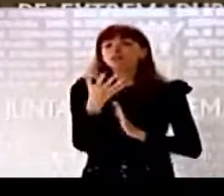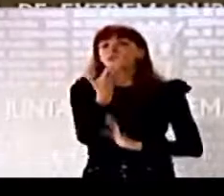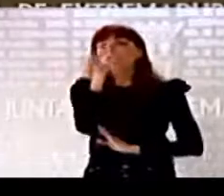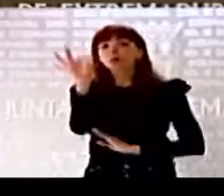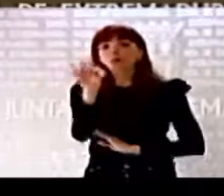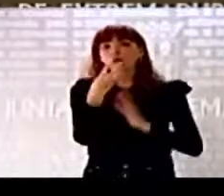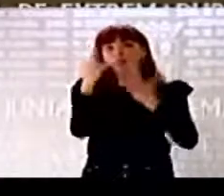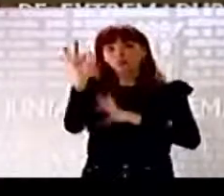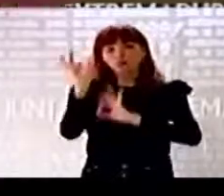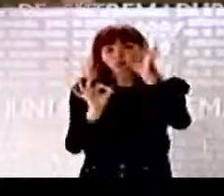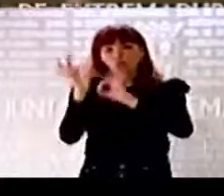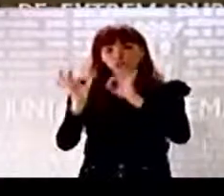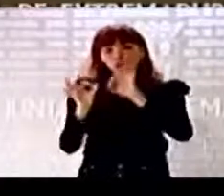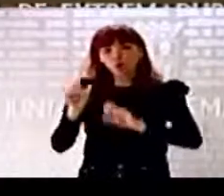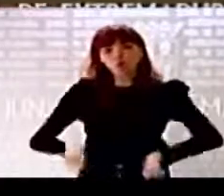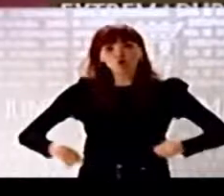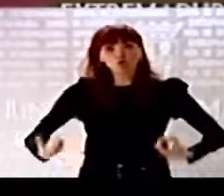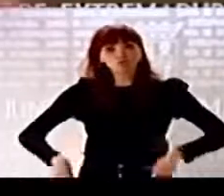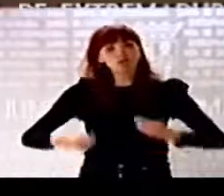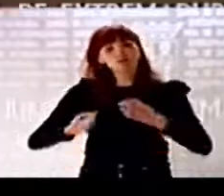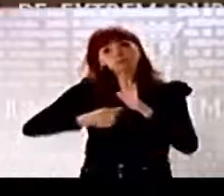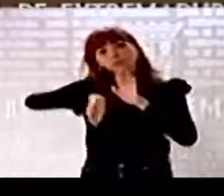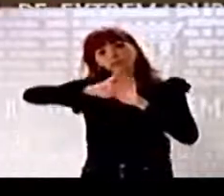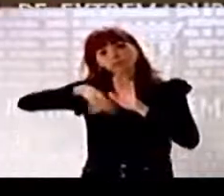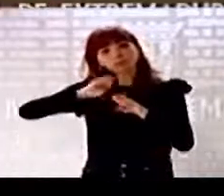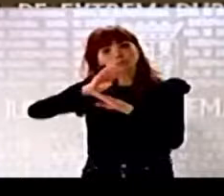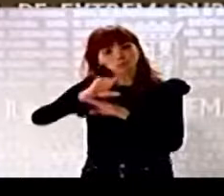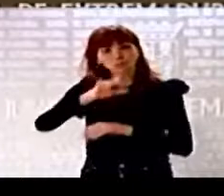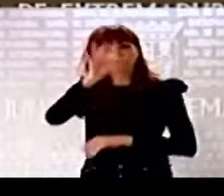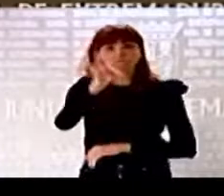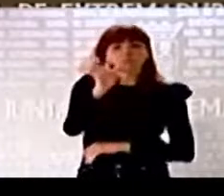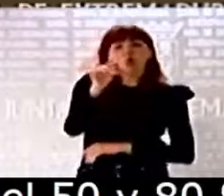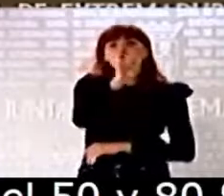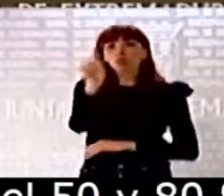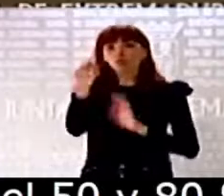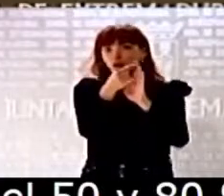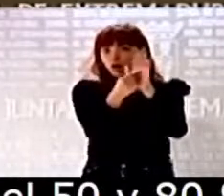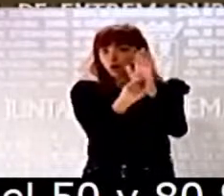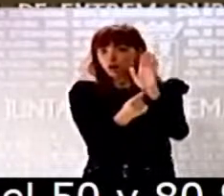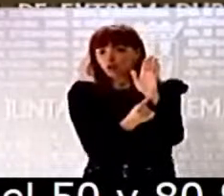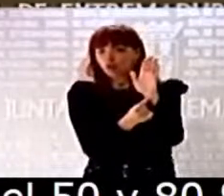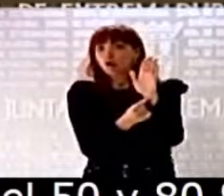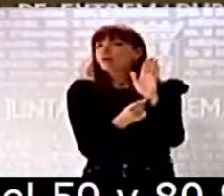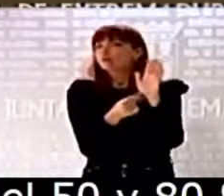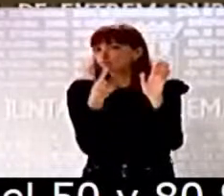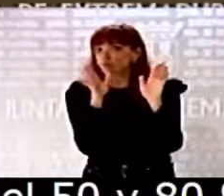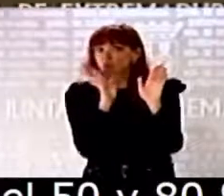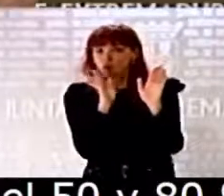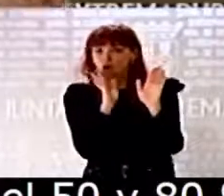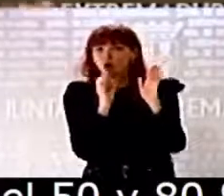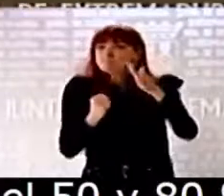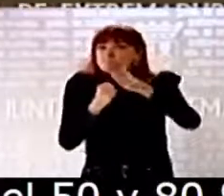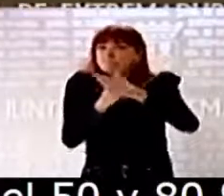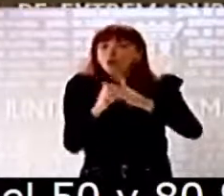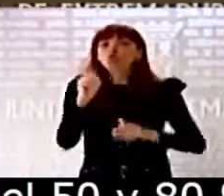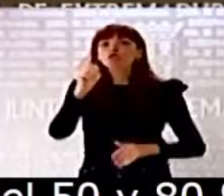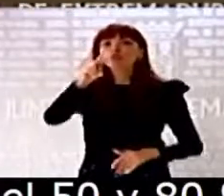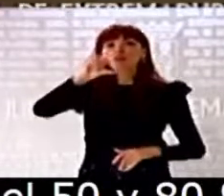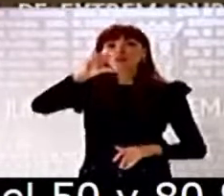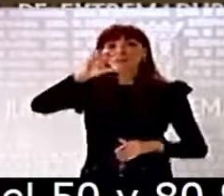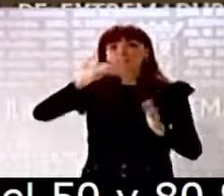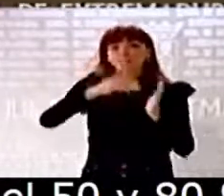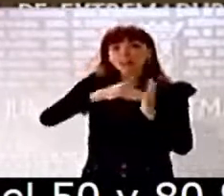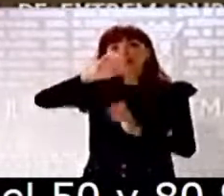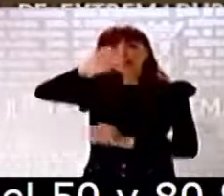de los costes subvencionables de esas 11 cuestiones que les decía, y el máximo será 12.000 euros y antes era 11.000.